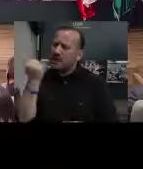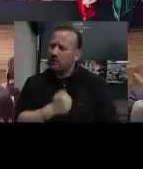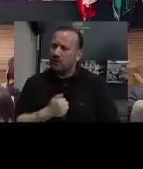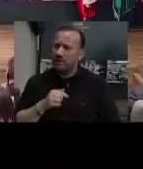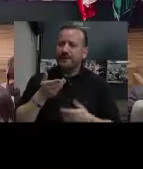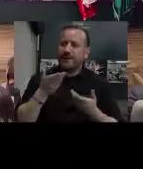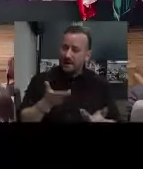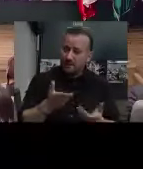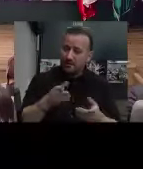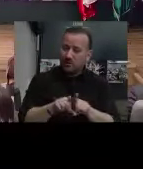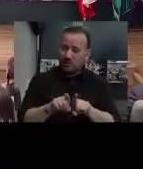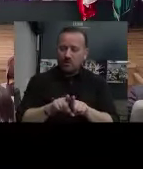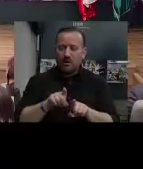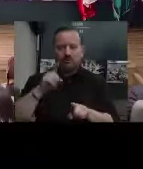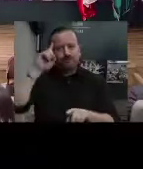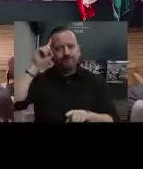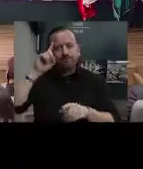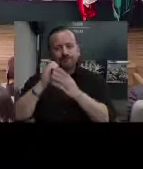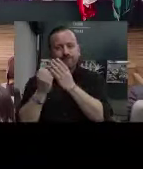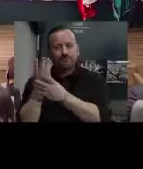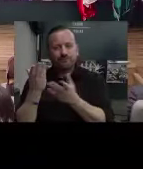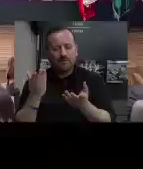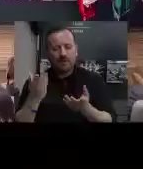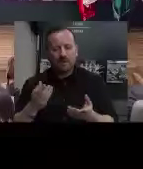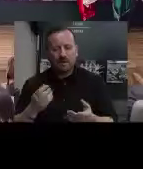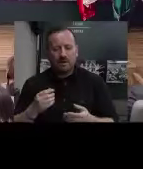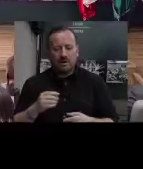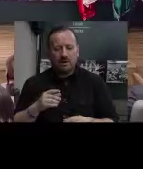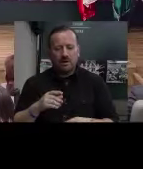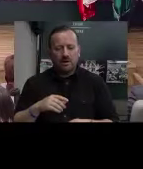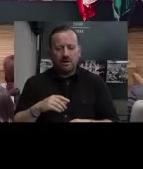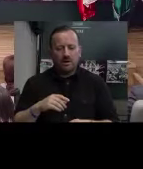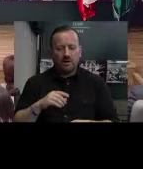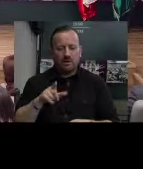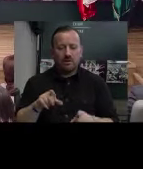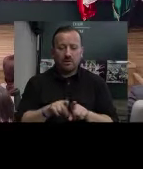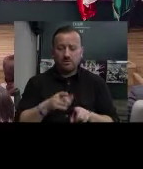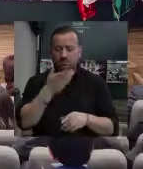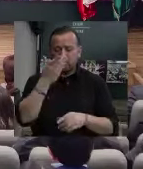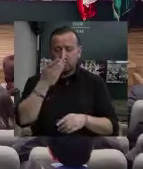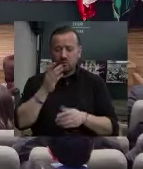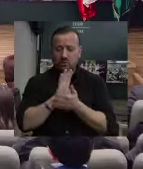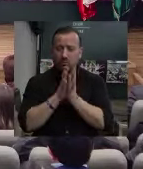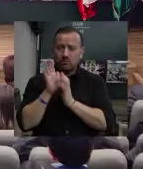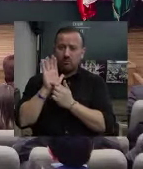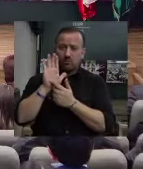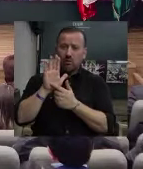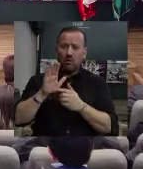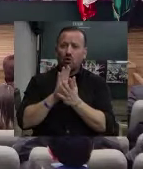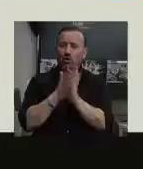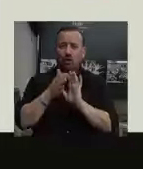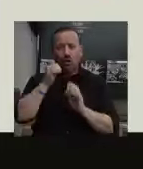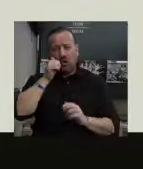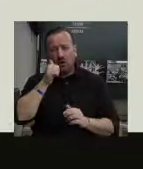es la utopía de la innovación y obviamente acá desde osburg hasta todos nuestros días